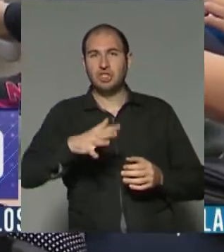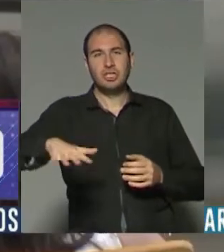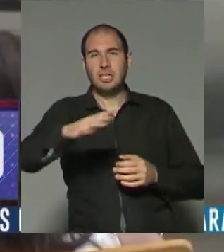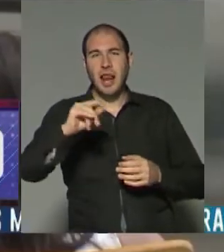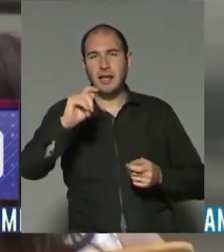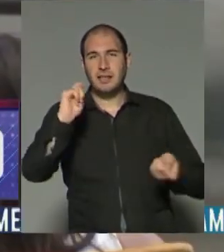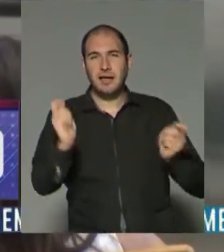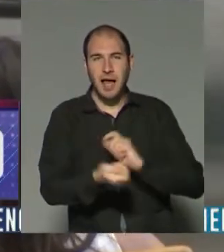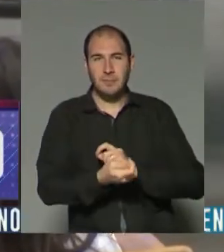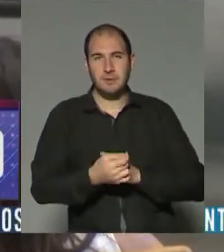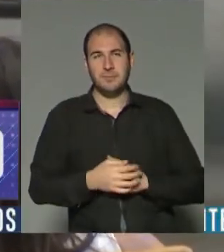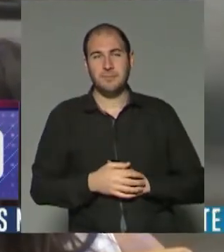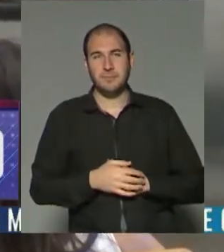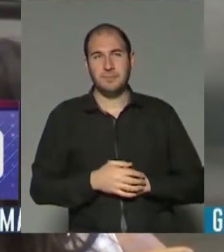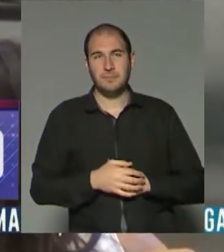sociológico que se da